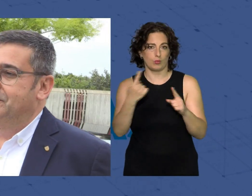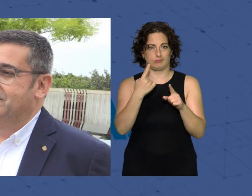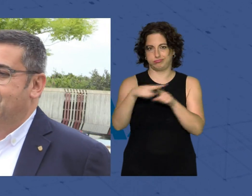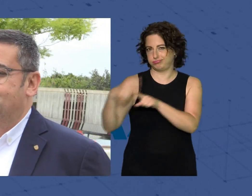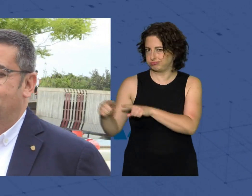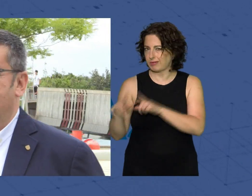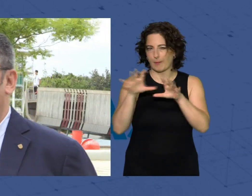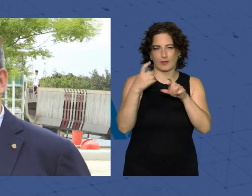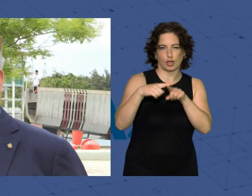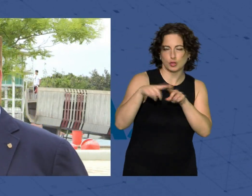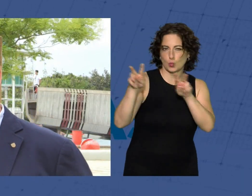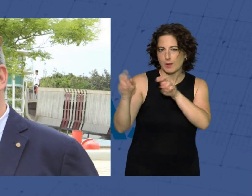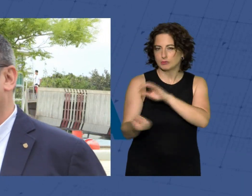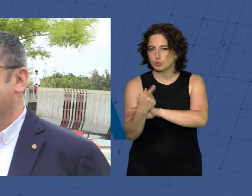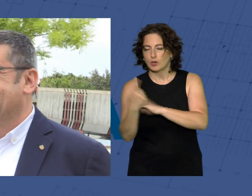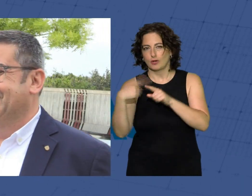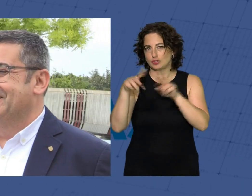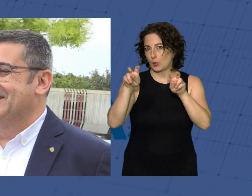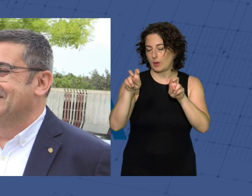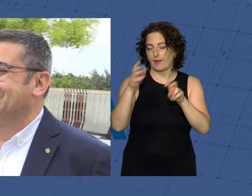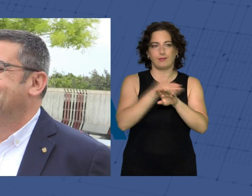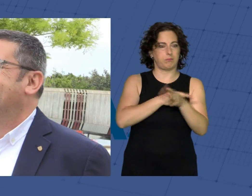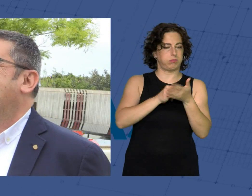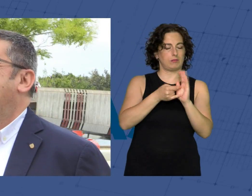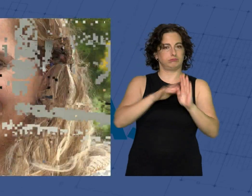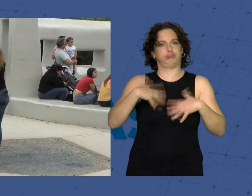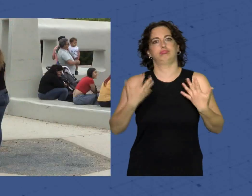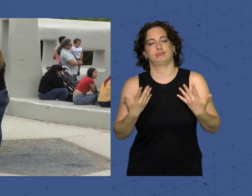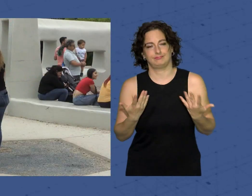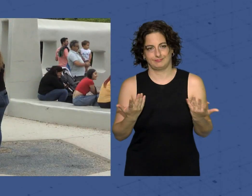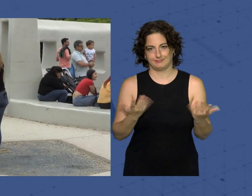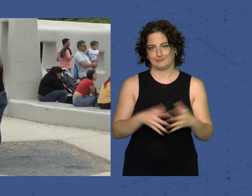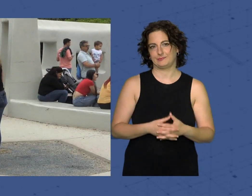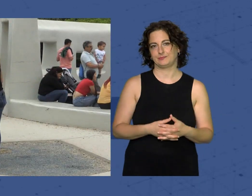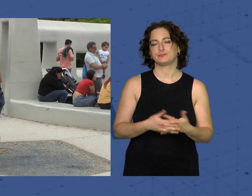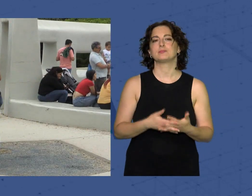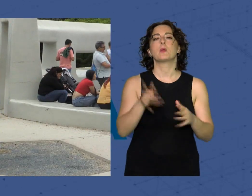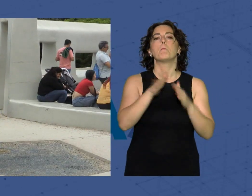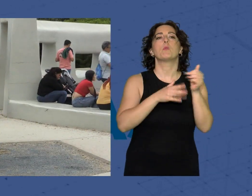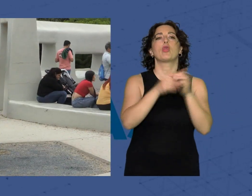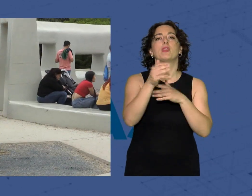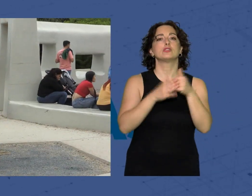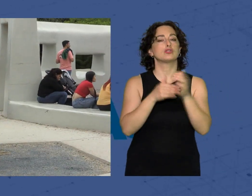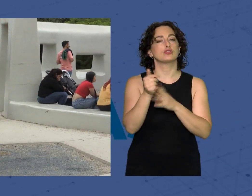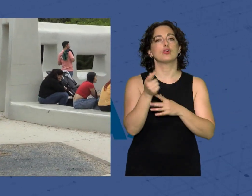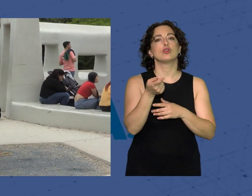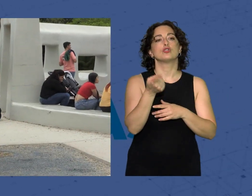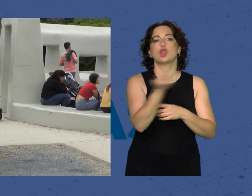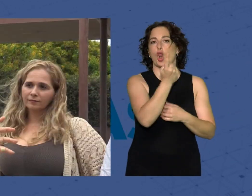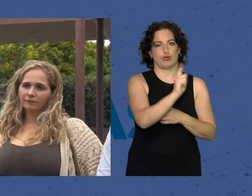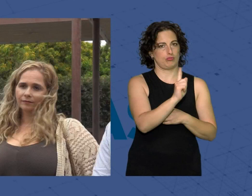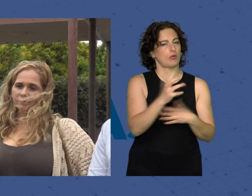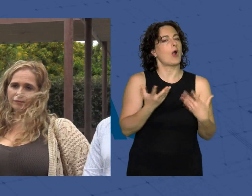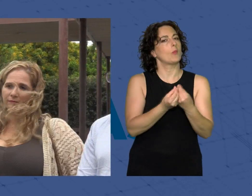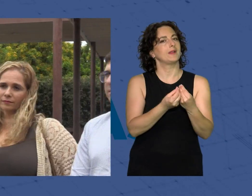nuevas, te pasan cosillas nuevas que tú no planteabas que te iban a ocurrir. Un proceso en el que no están solos, ya que los